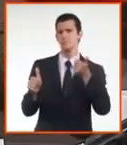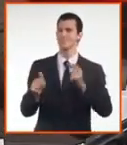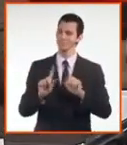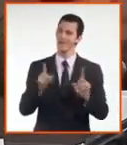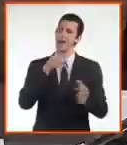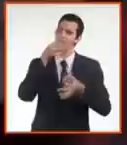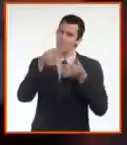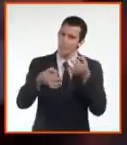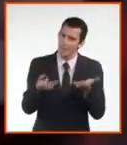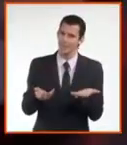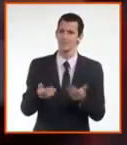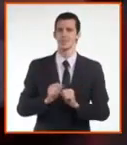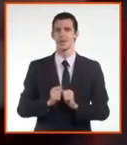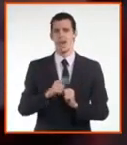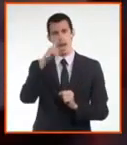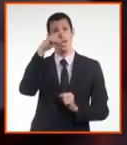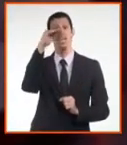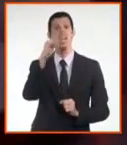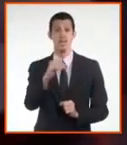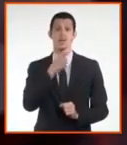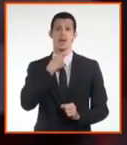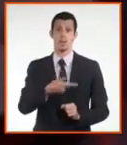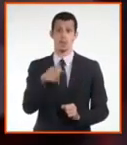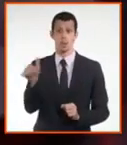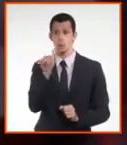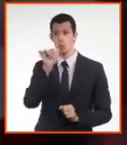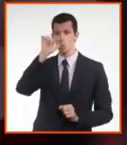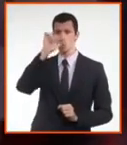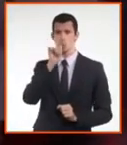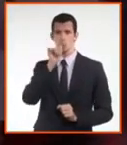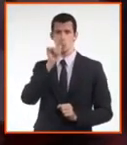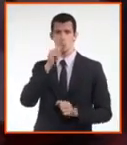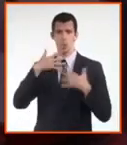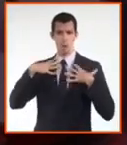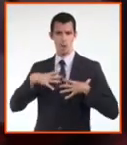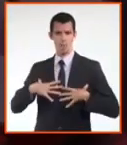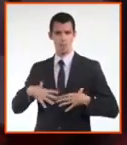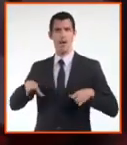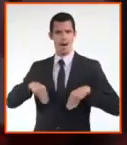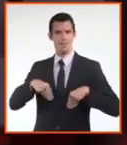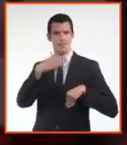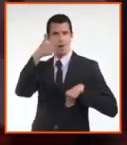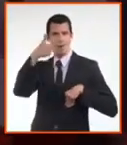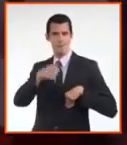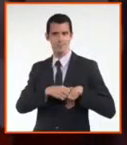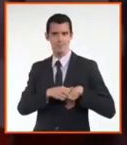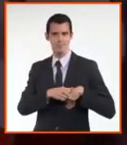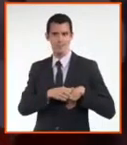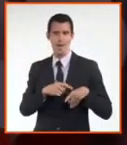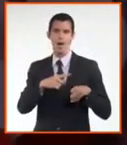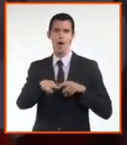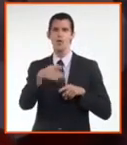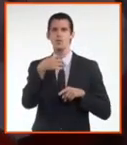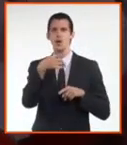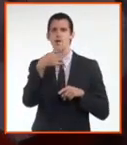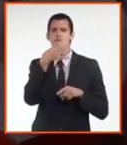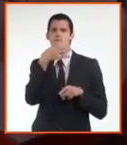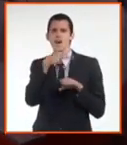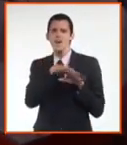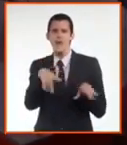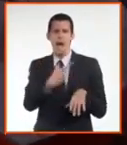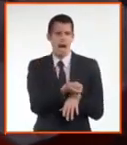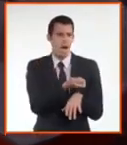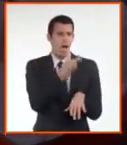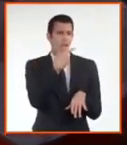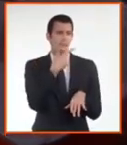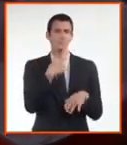y van dirigido a las personas de la tercera edad y por eso la estable está un ejemplo comparativo no con ánimo de querer